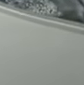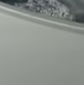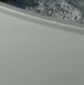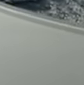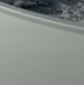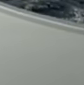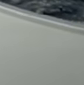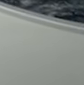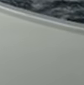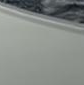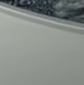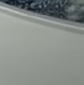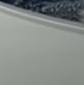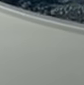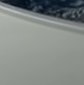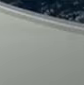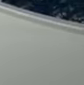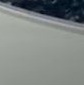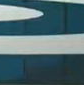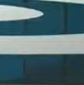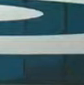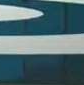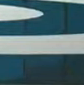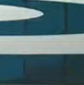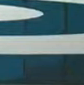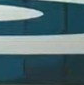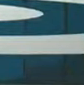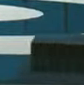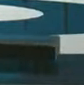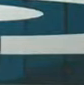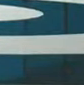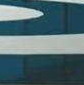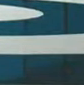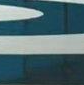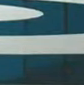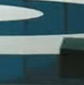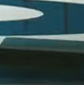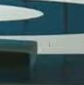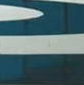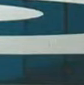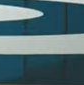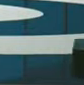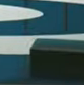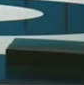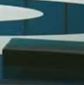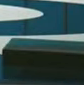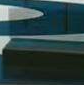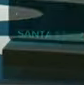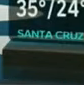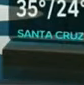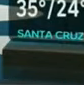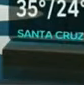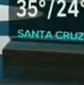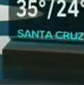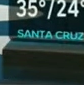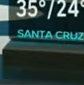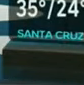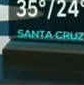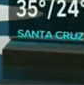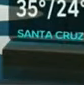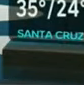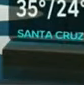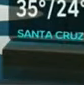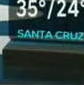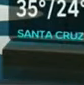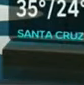hasta el sábado 16. Conozcamos ahora las temperaturas en los diferentes departamentos. Acompáñenme hasta La Paz. La mínima será de 8 y la máxima